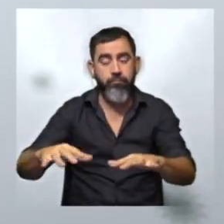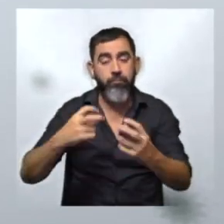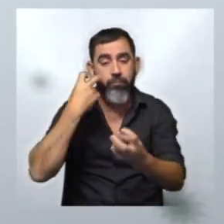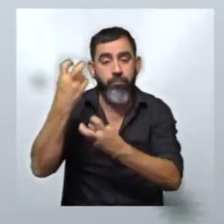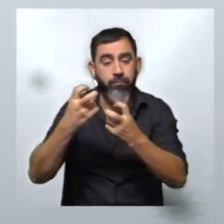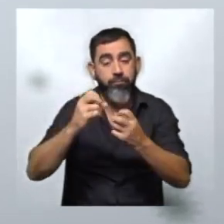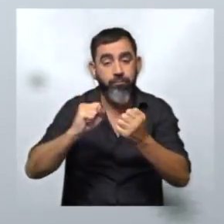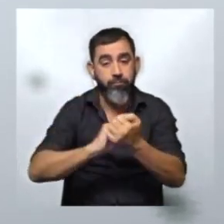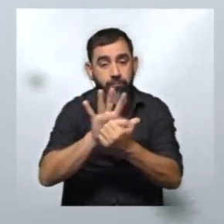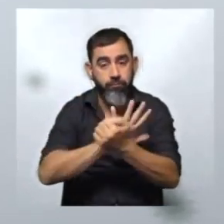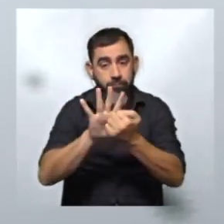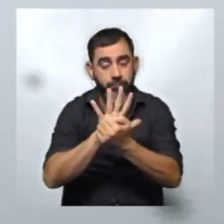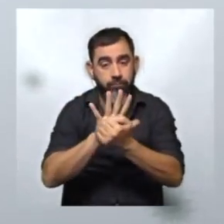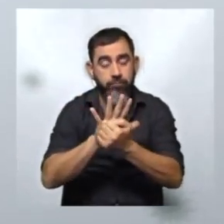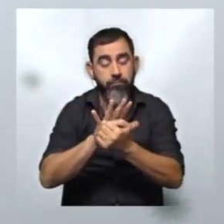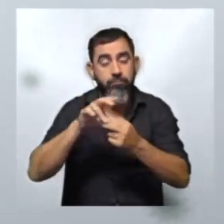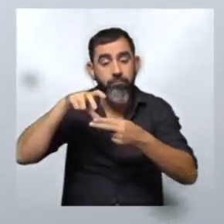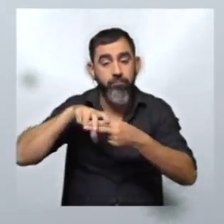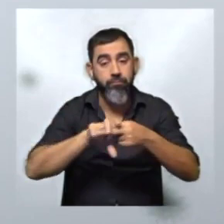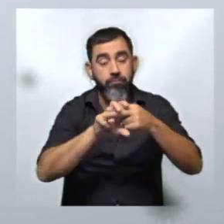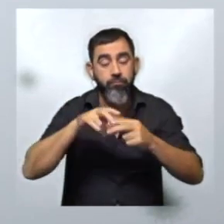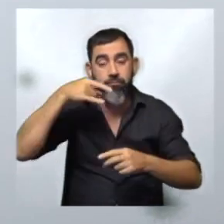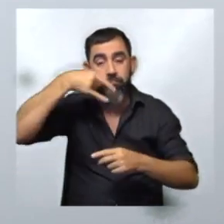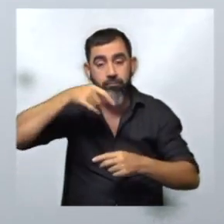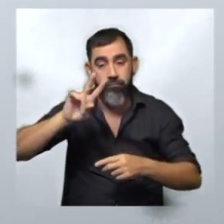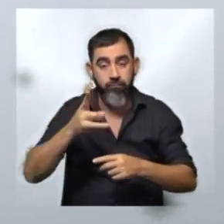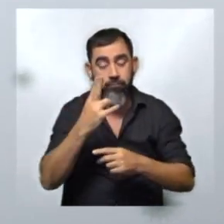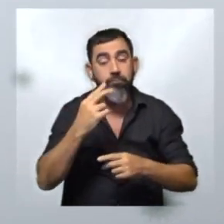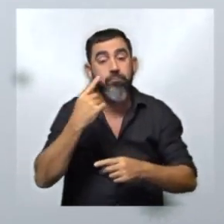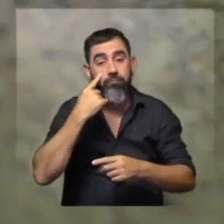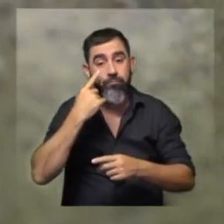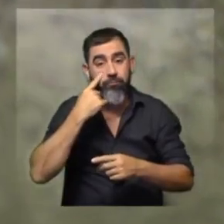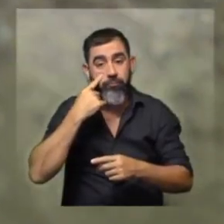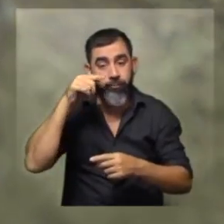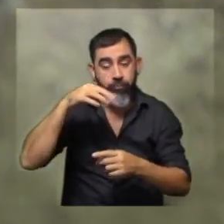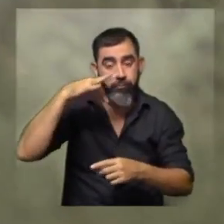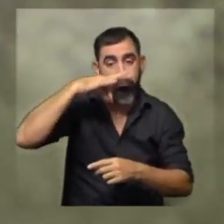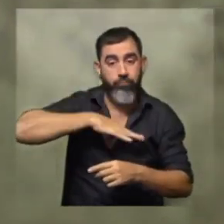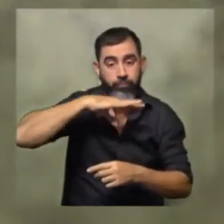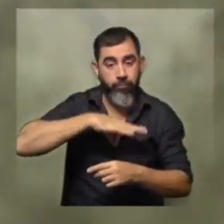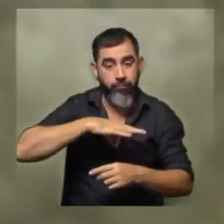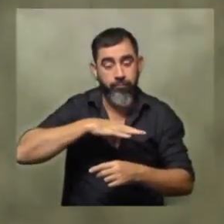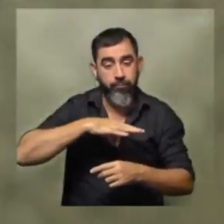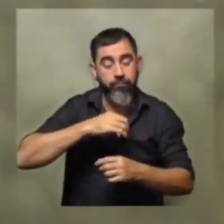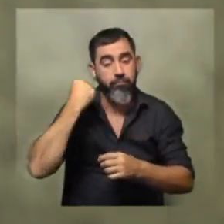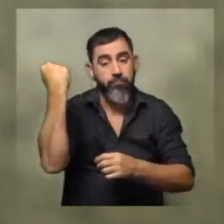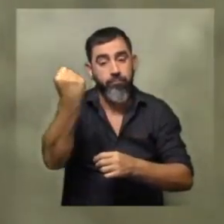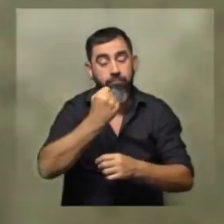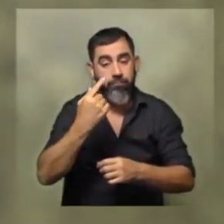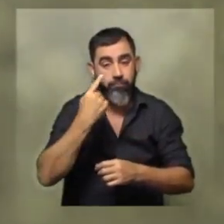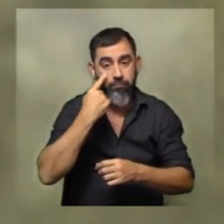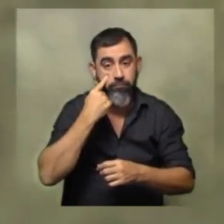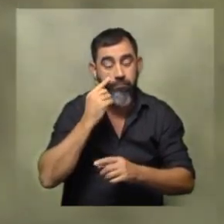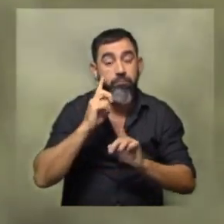de coronavirus en murciélagos del Uruguay. El conocimiento de ese viroma de los murciélagos es importante conocerlo,